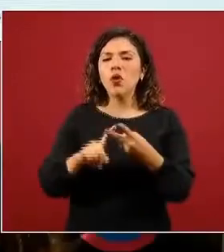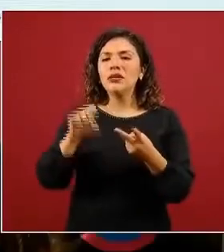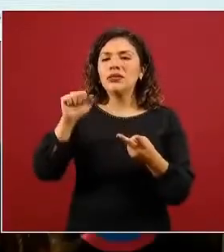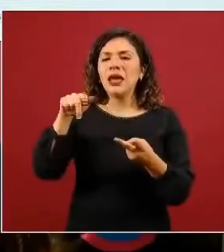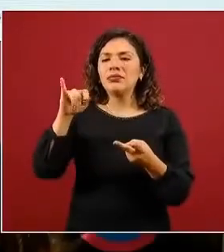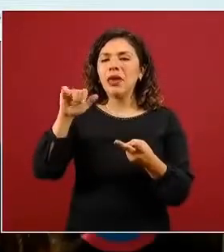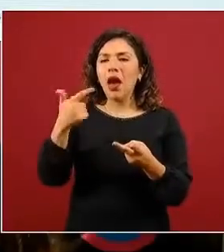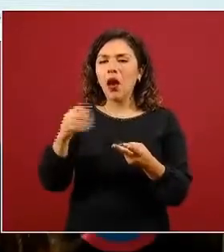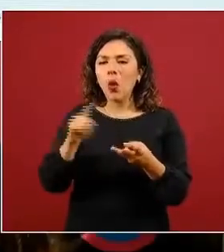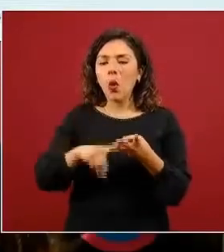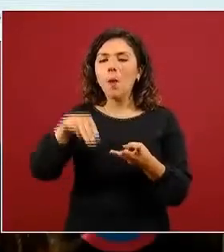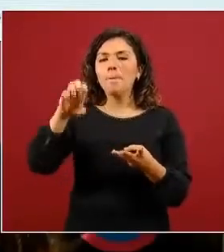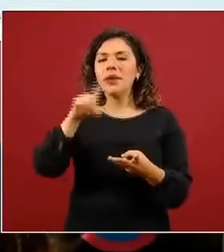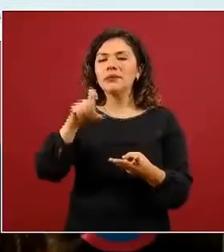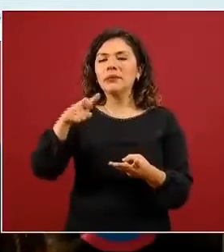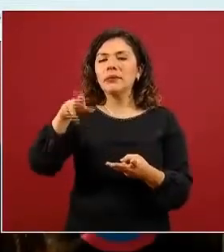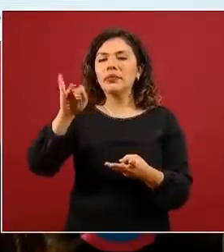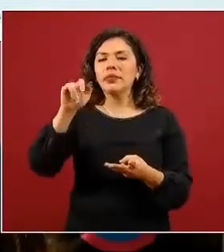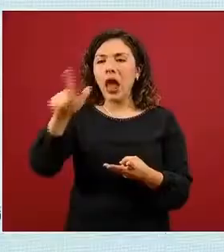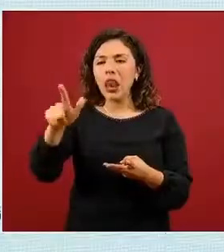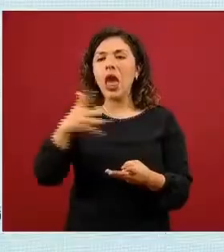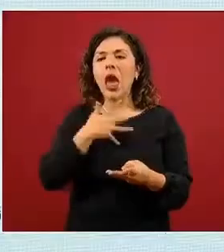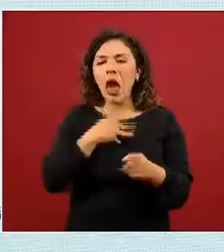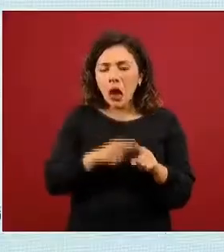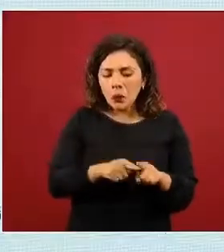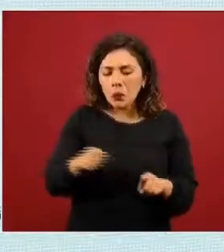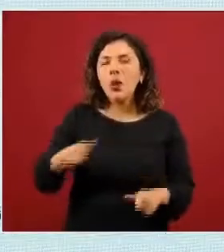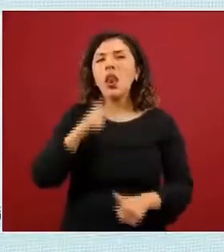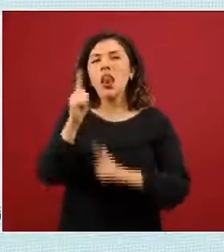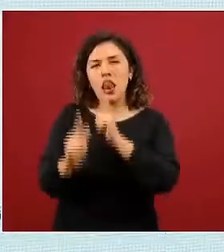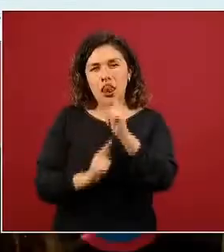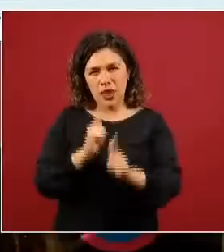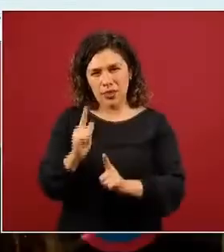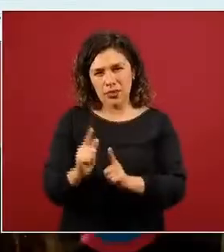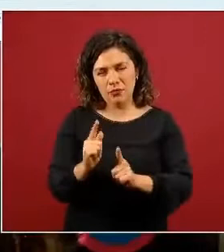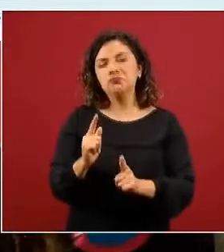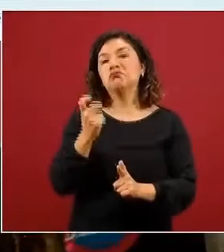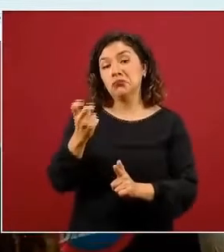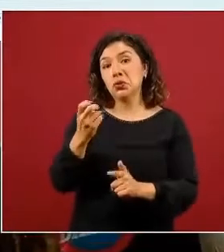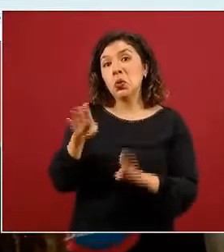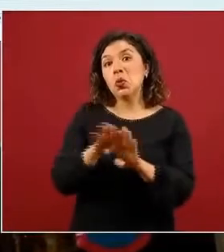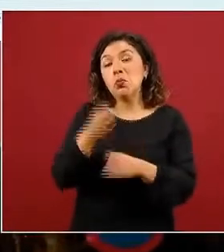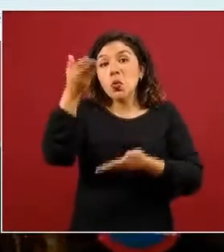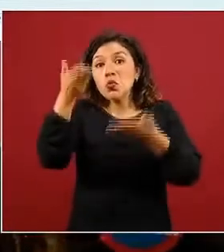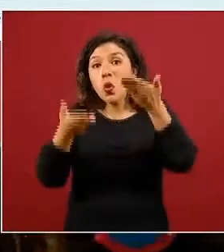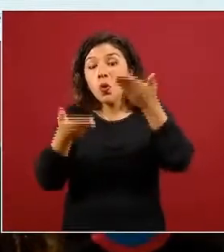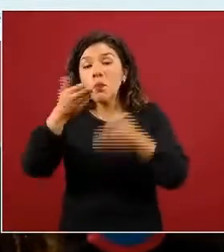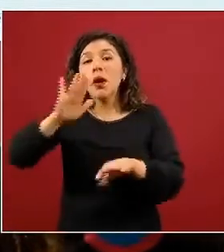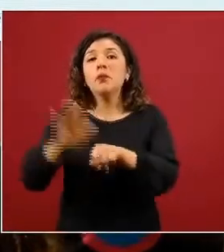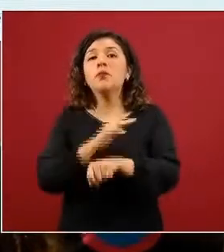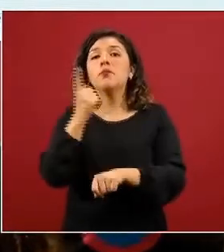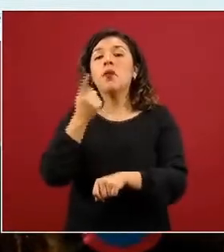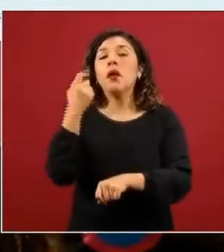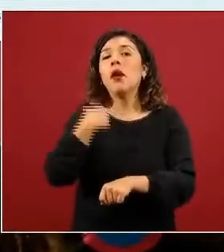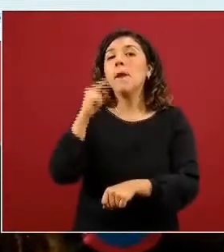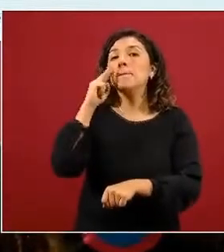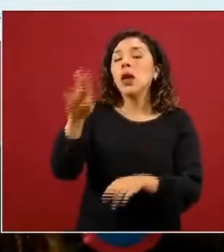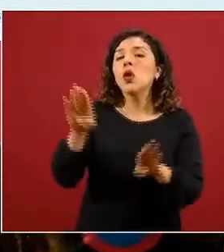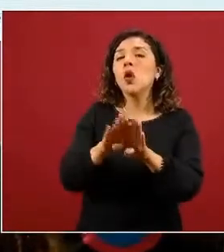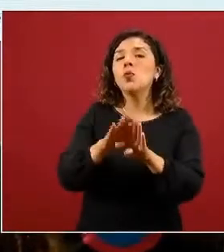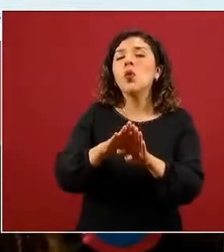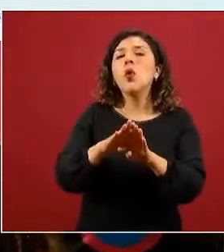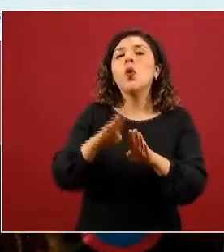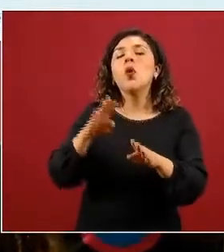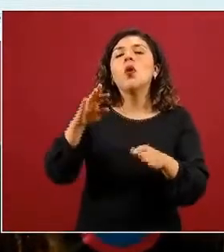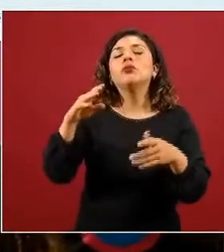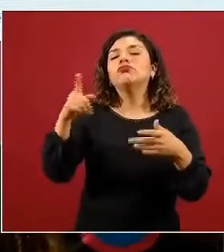Nuevo, Santiago y Mezquital, con un crecimiento más lento. Insisto, comparables porque estamos considerando la